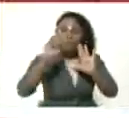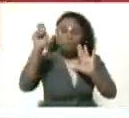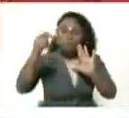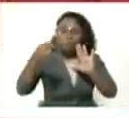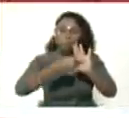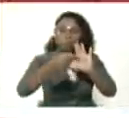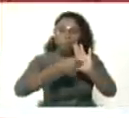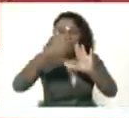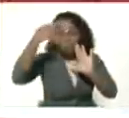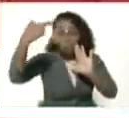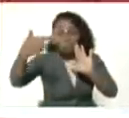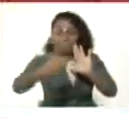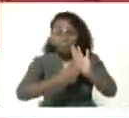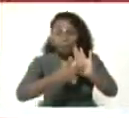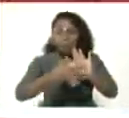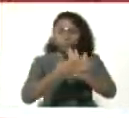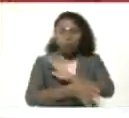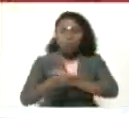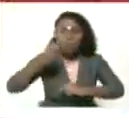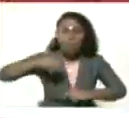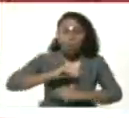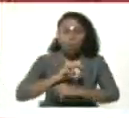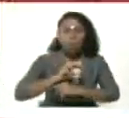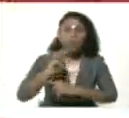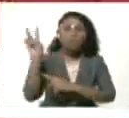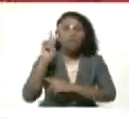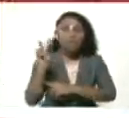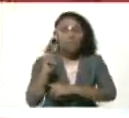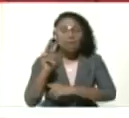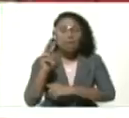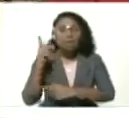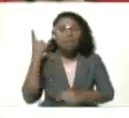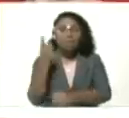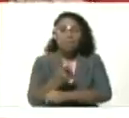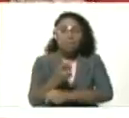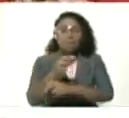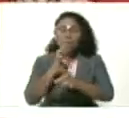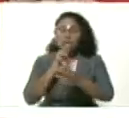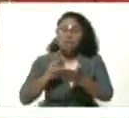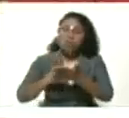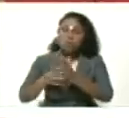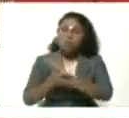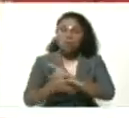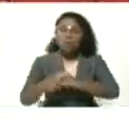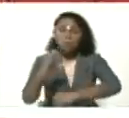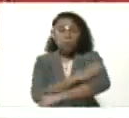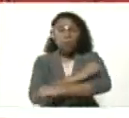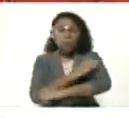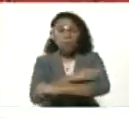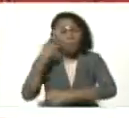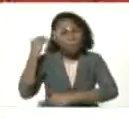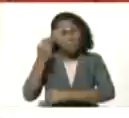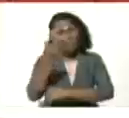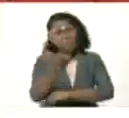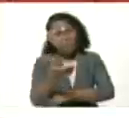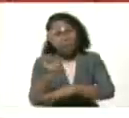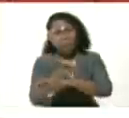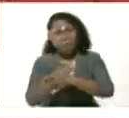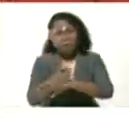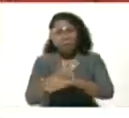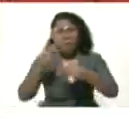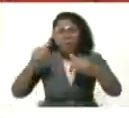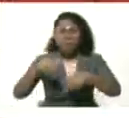ejerce? ¿Y cómo? El pueblo venezolano debe resolverlo. Lo que ocurre es que la oposición, imaginen ustedes gobernando la oposición